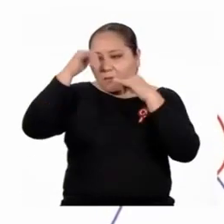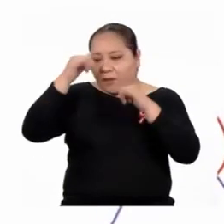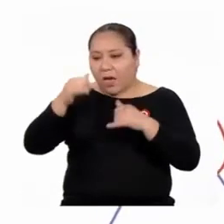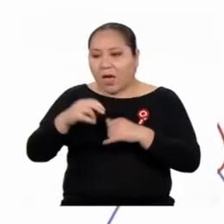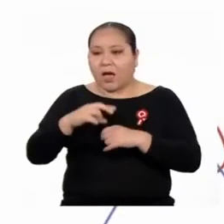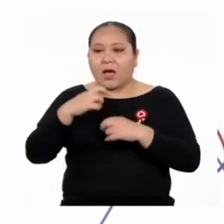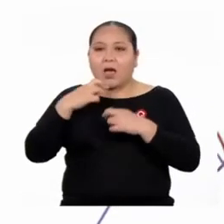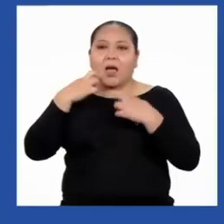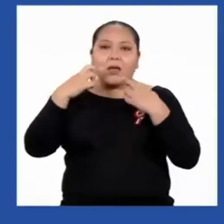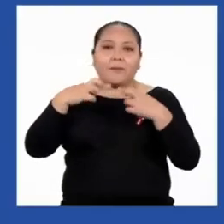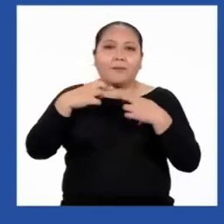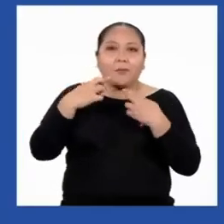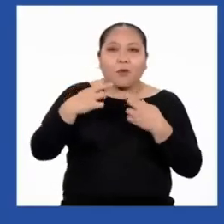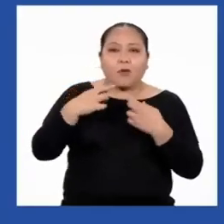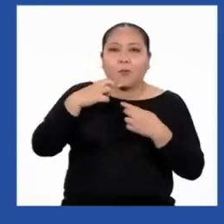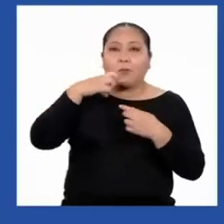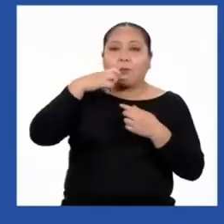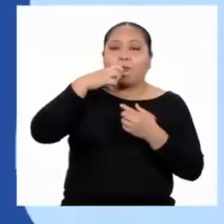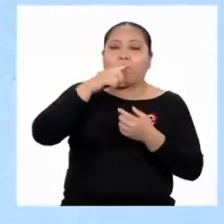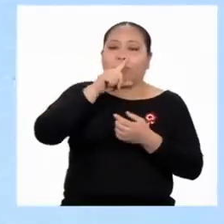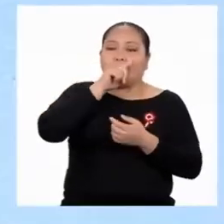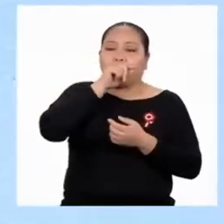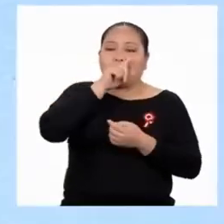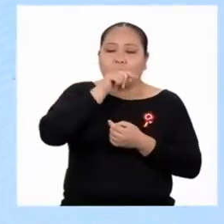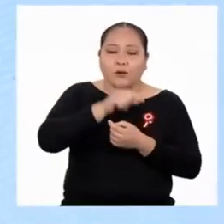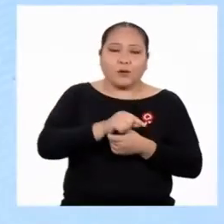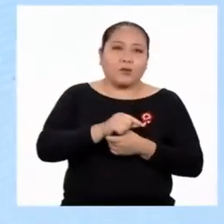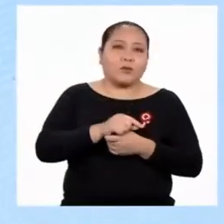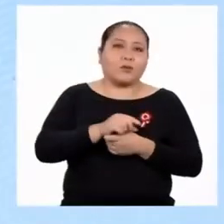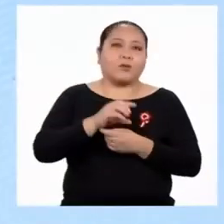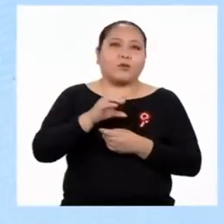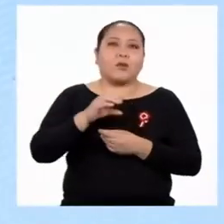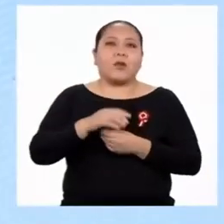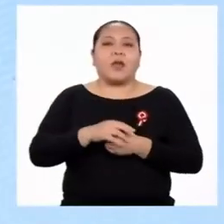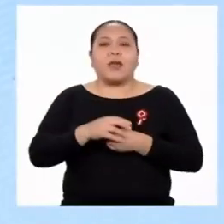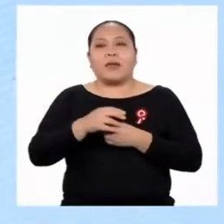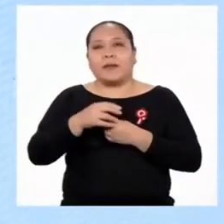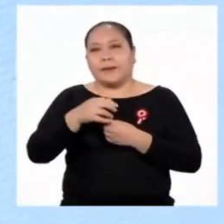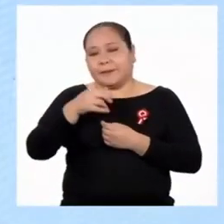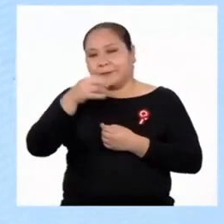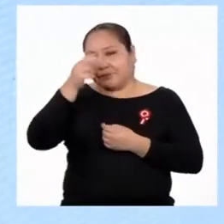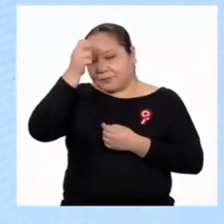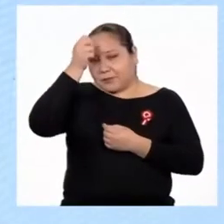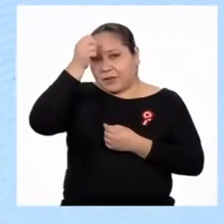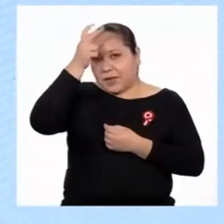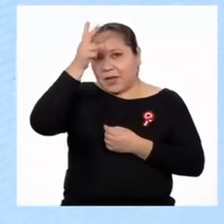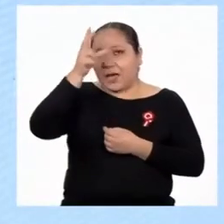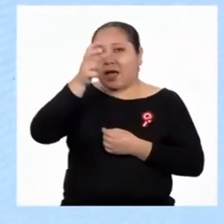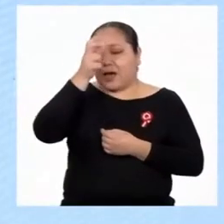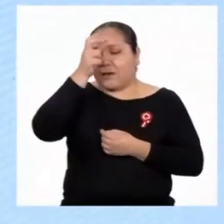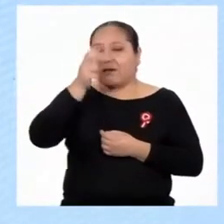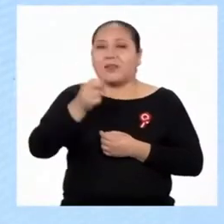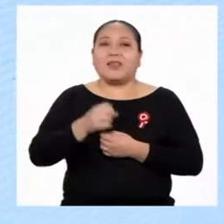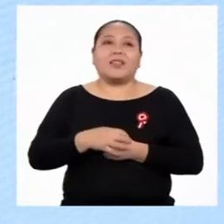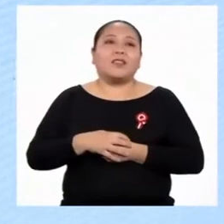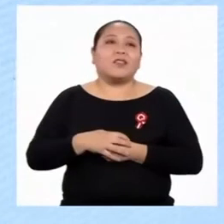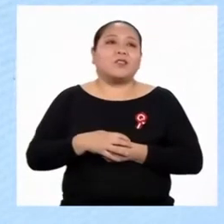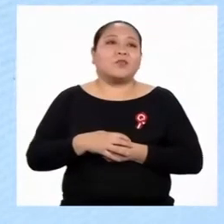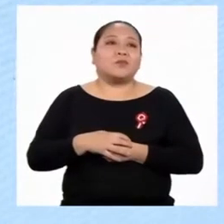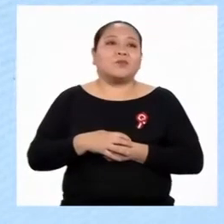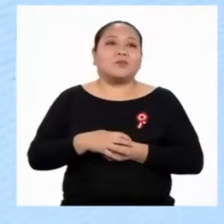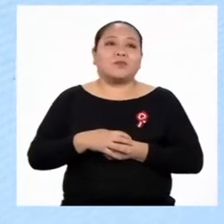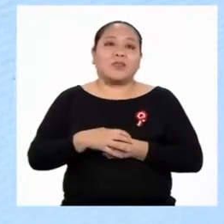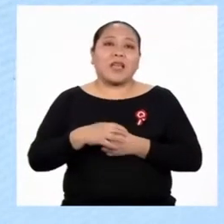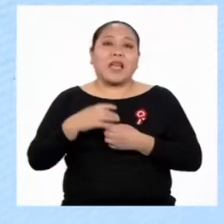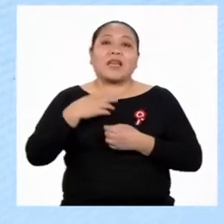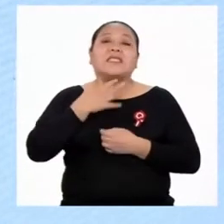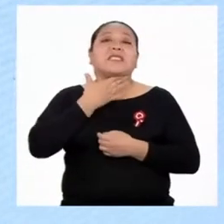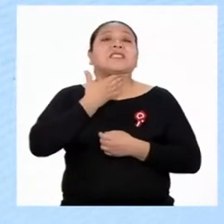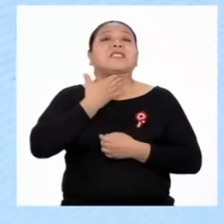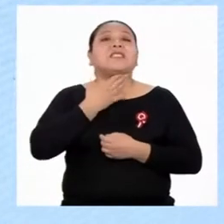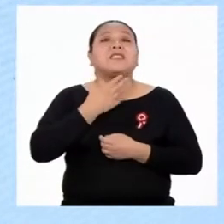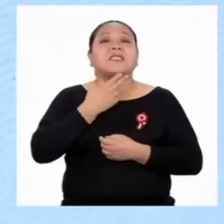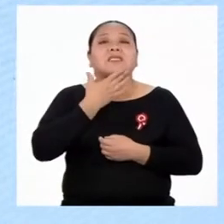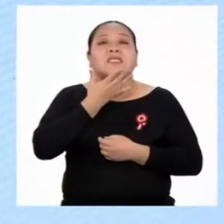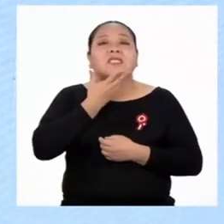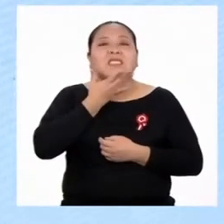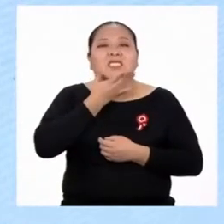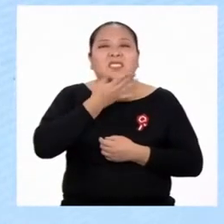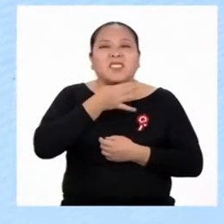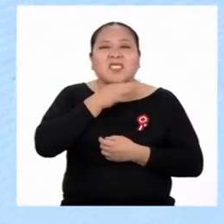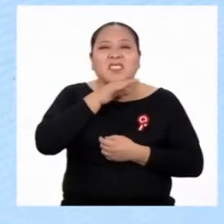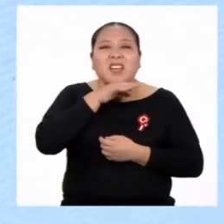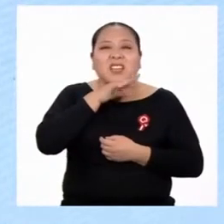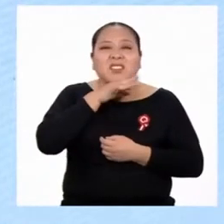pollo, cabrito y chancho. Y no solo eso, dice además que es patrimonio cultural